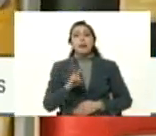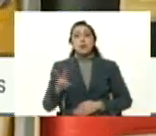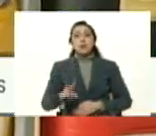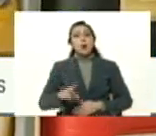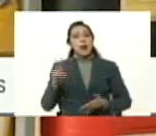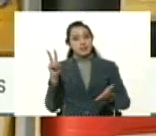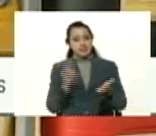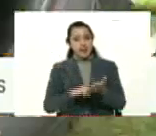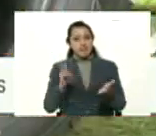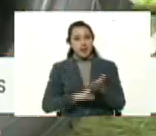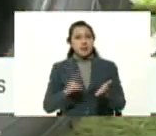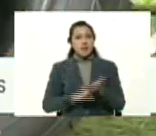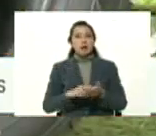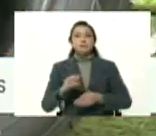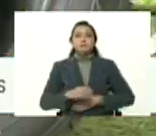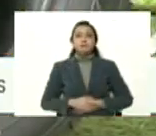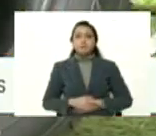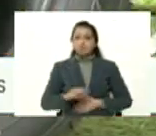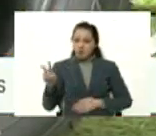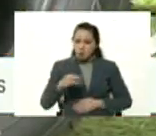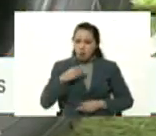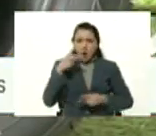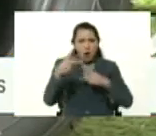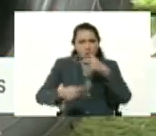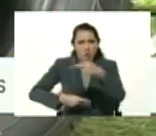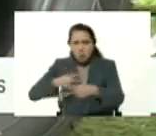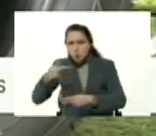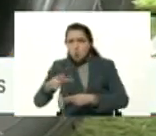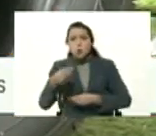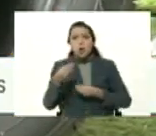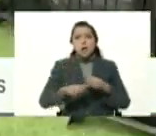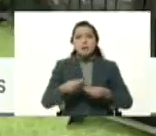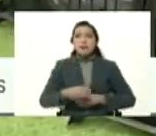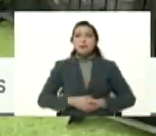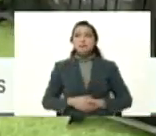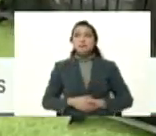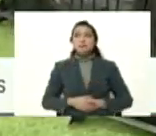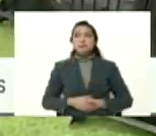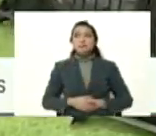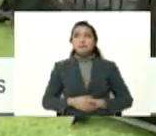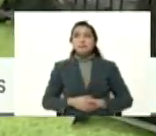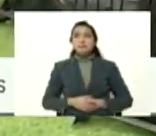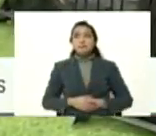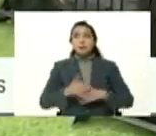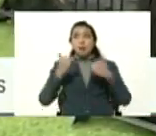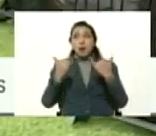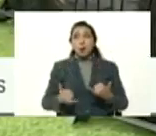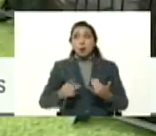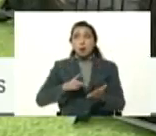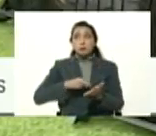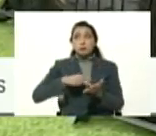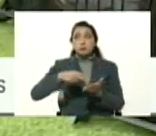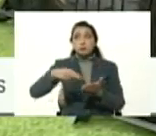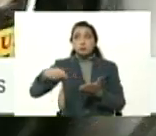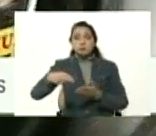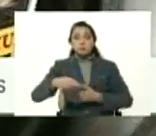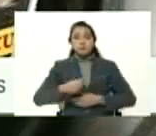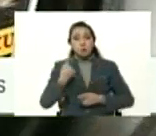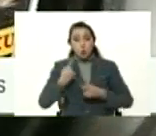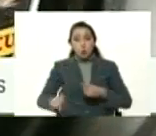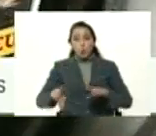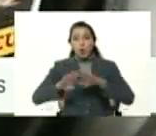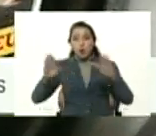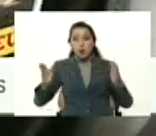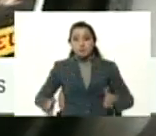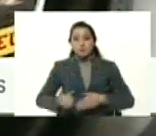verdad. La Venezuela que produce. Vámonos por aquí, al SET. Pero antes de sentarnos